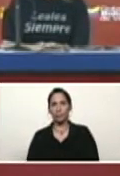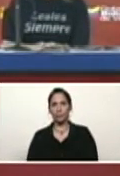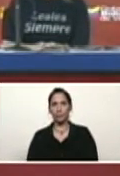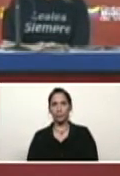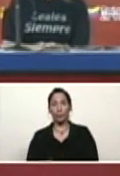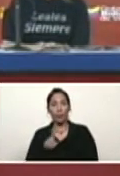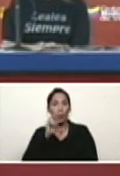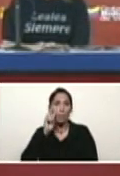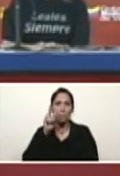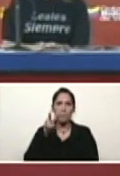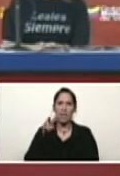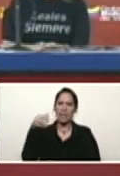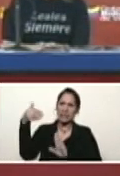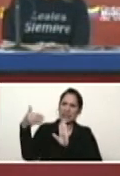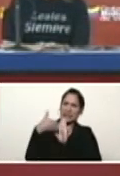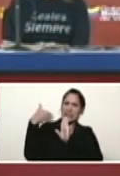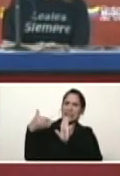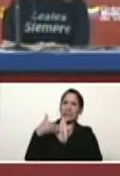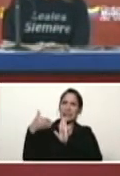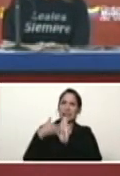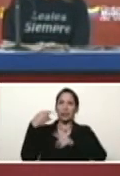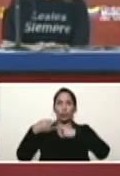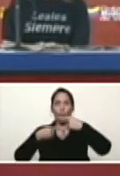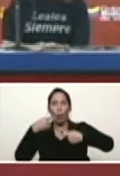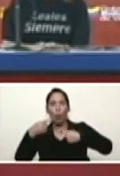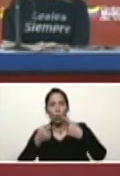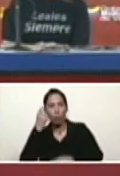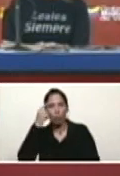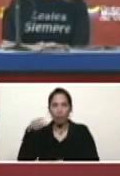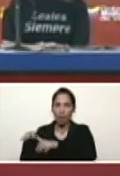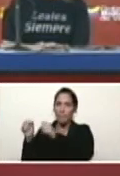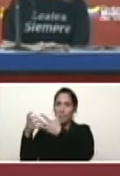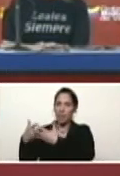No ve las amenazas todos los días del imperialismo.